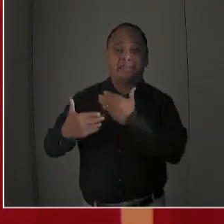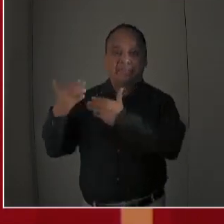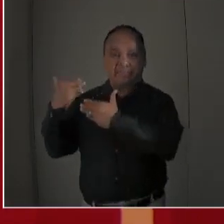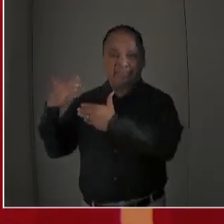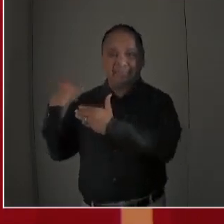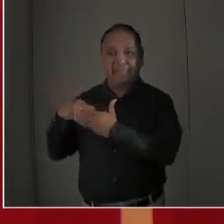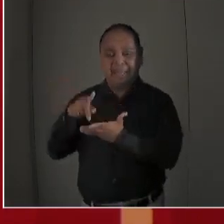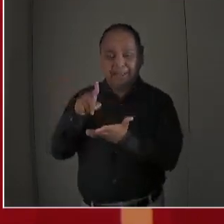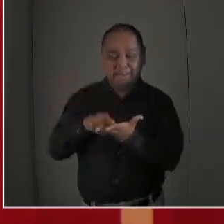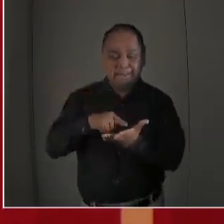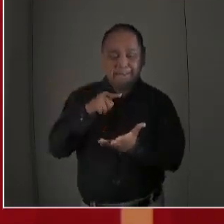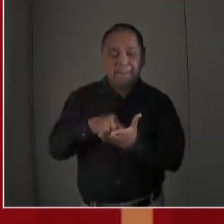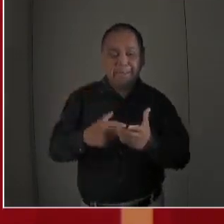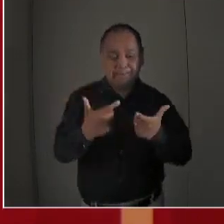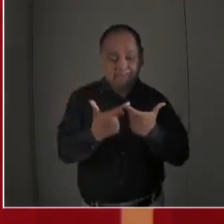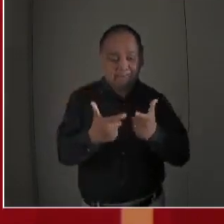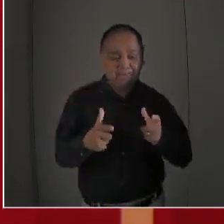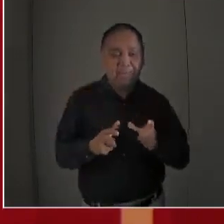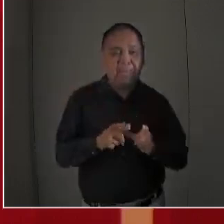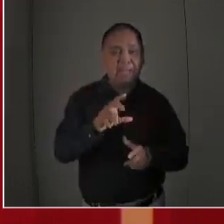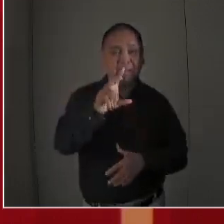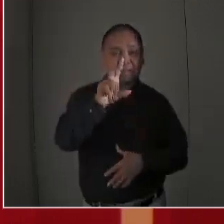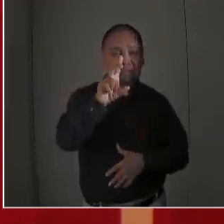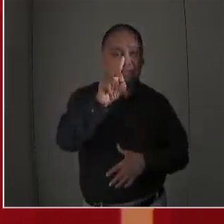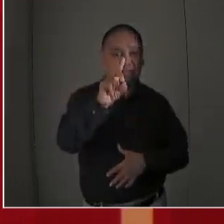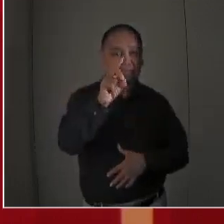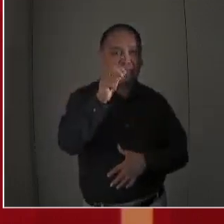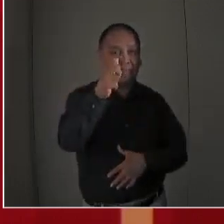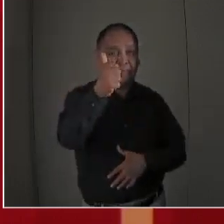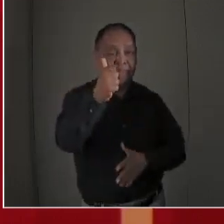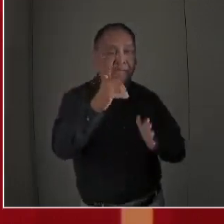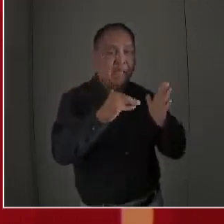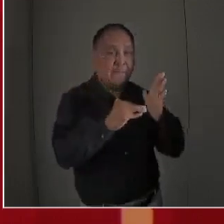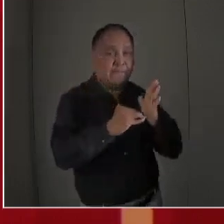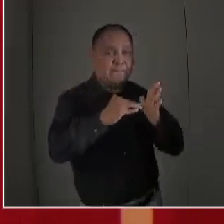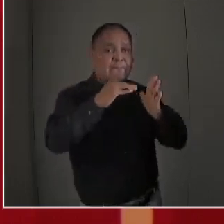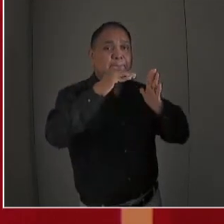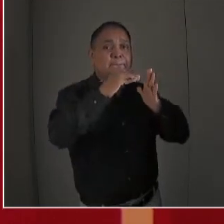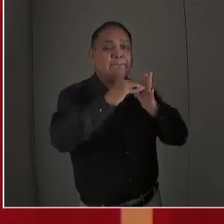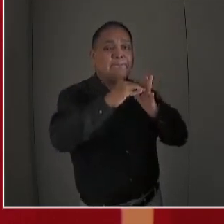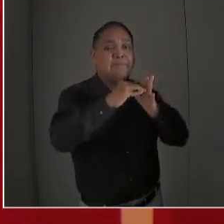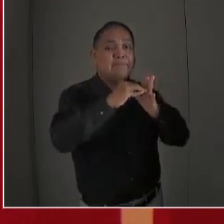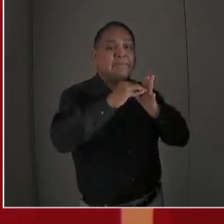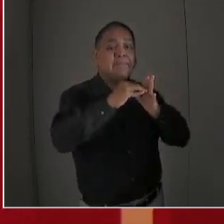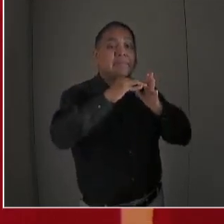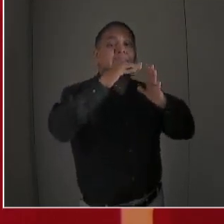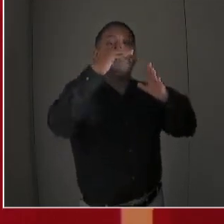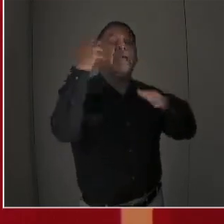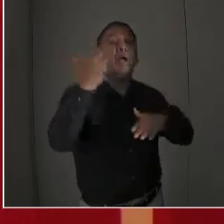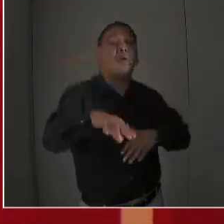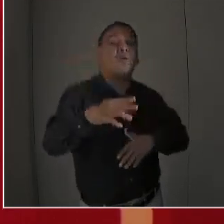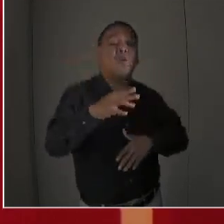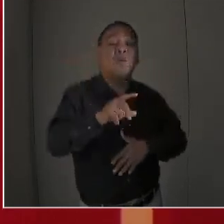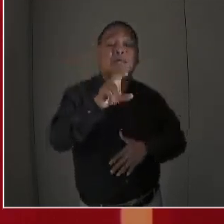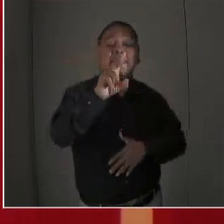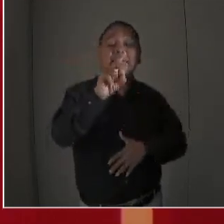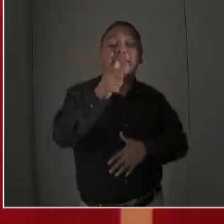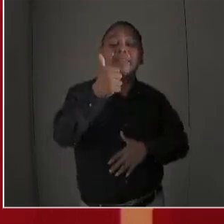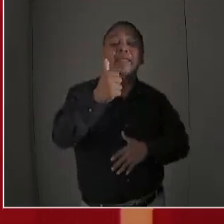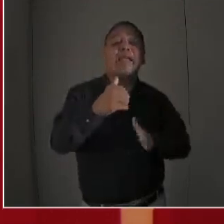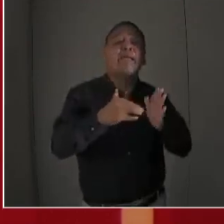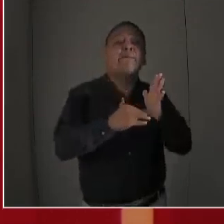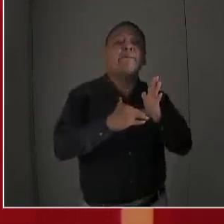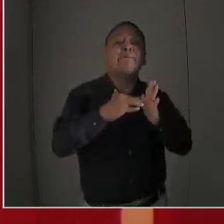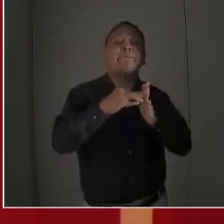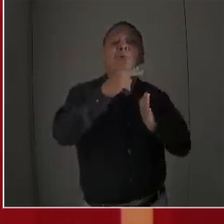como coalición, obtuvimos 36 millones de votos. 36 millones de mujeres